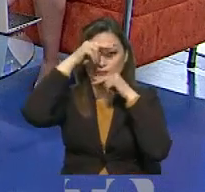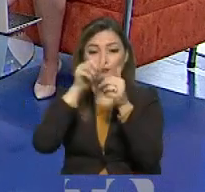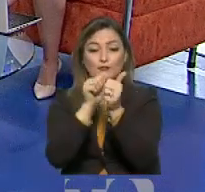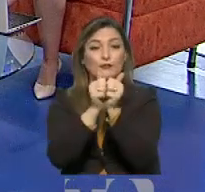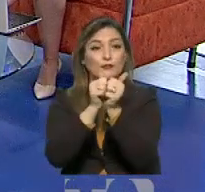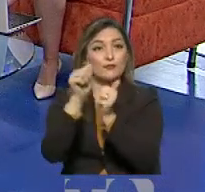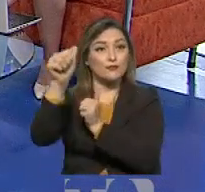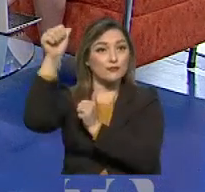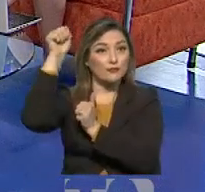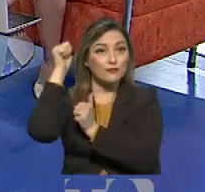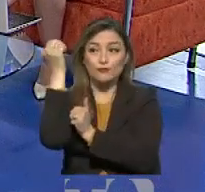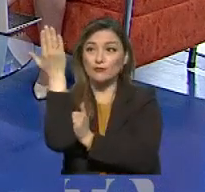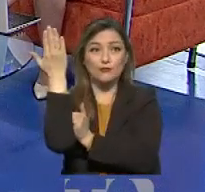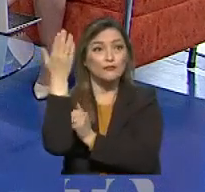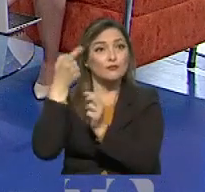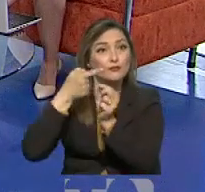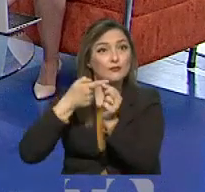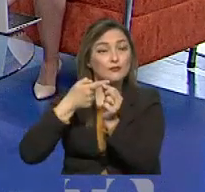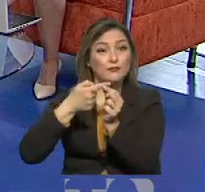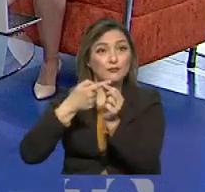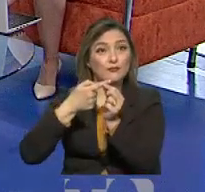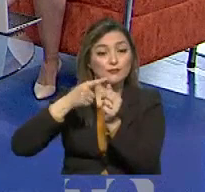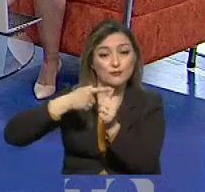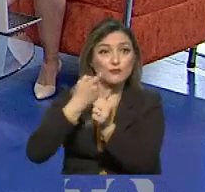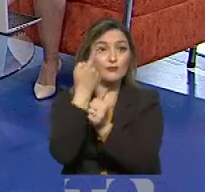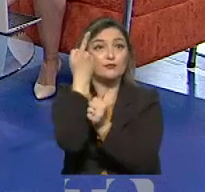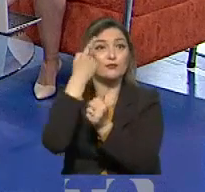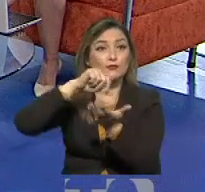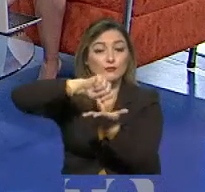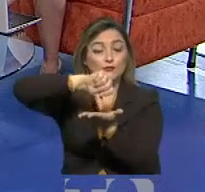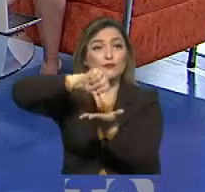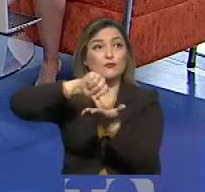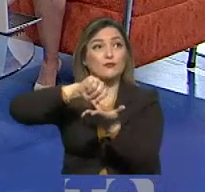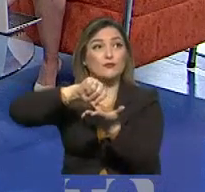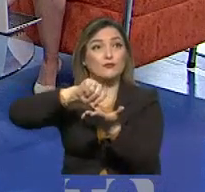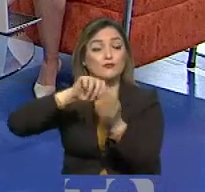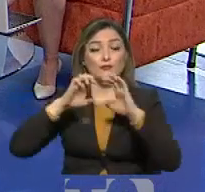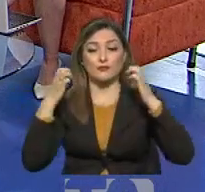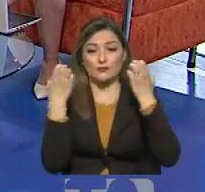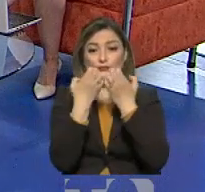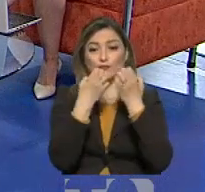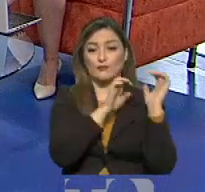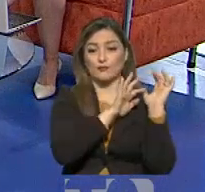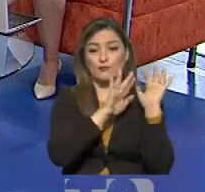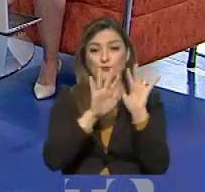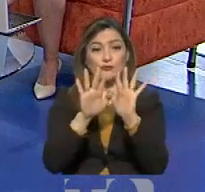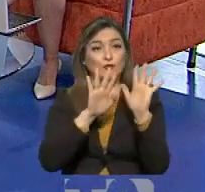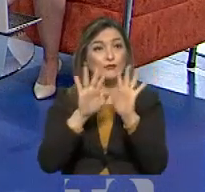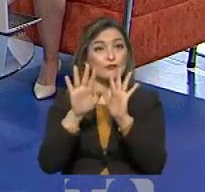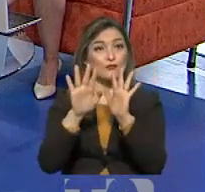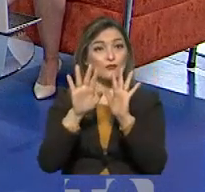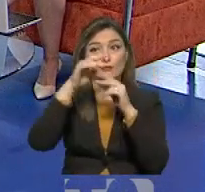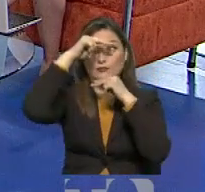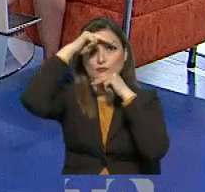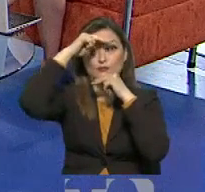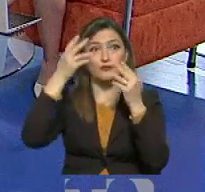alcalde de Quito, Jorge Yunda, señalaba que Quito será la primera ciudad en tener público en los estadios. Una noticia que sin